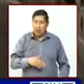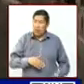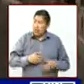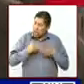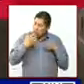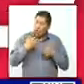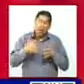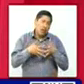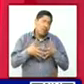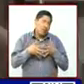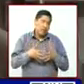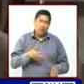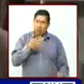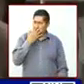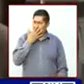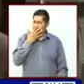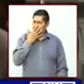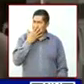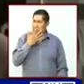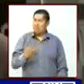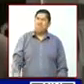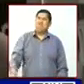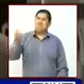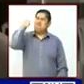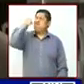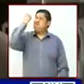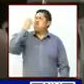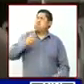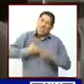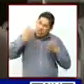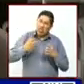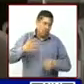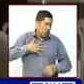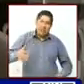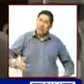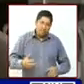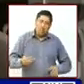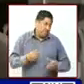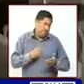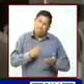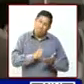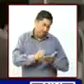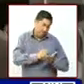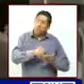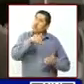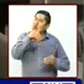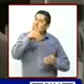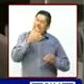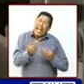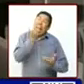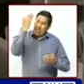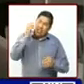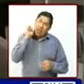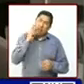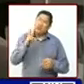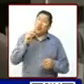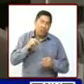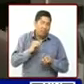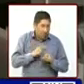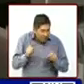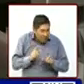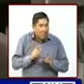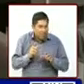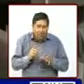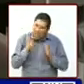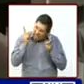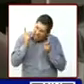imperio, obviamente la mayoría de los bolivianos nos enojamos. Hasta yo casi voto por Evo Morales, casi, porque no lo hice, pero